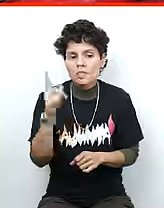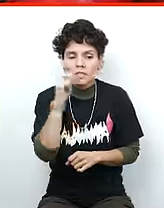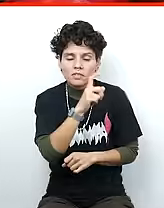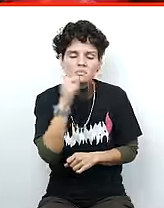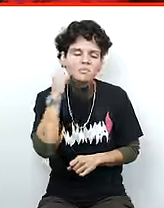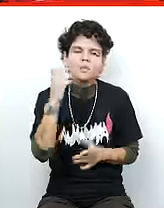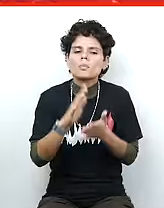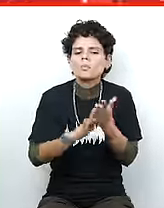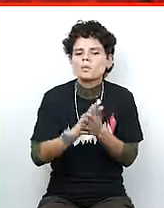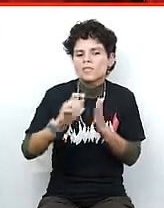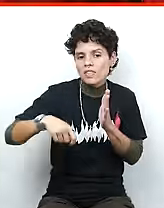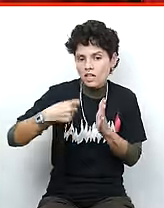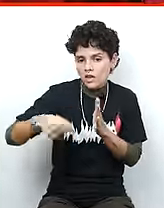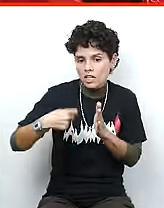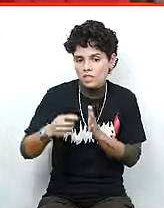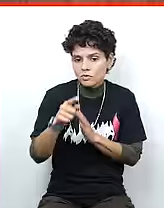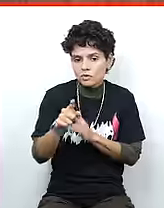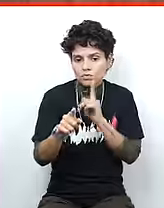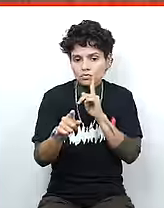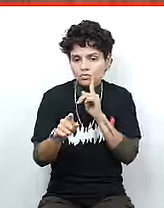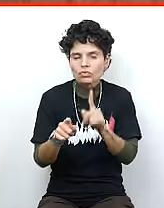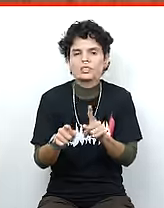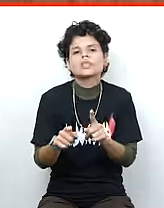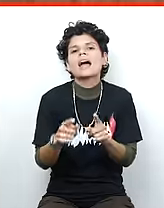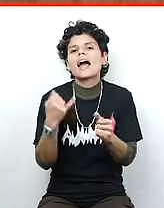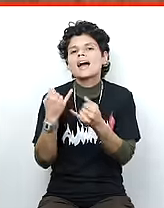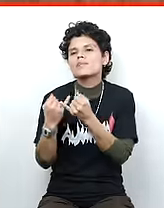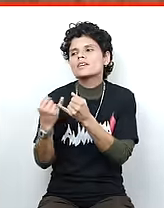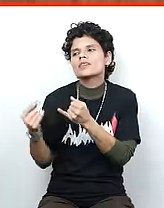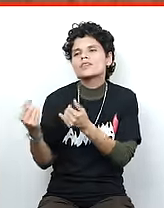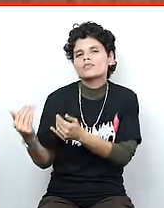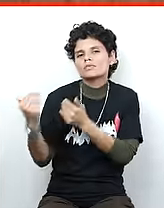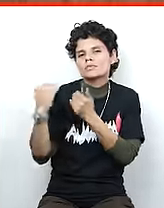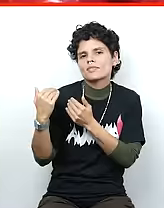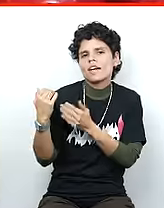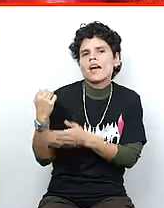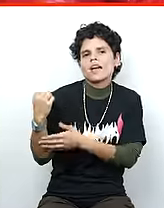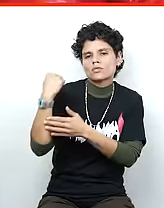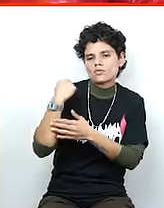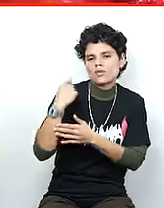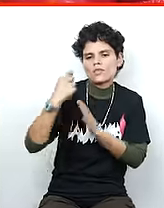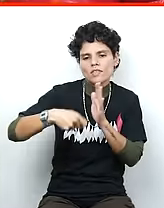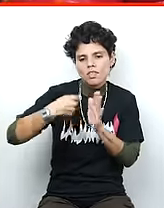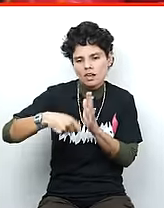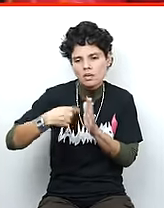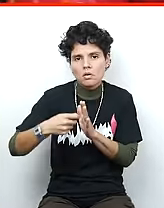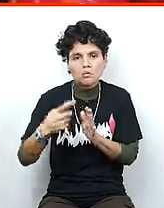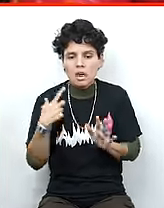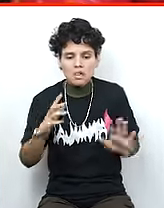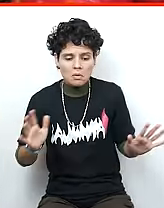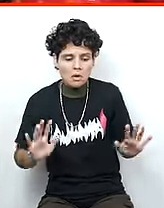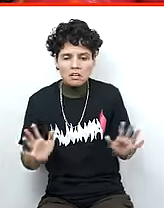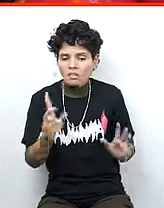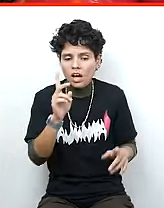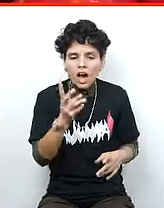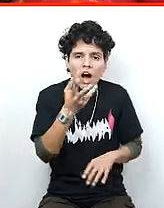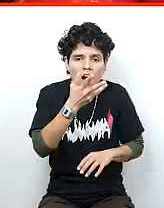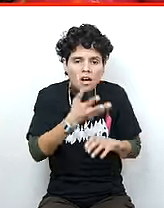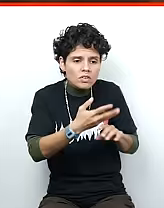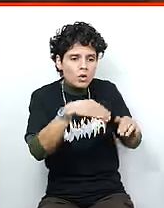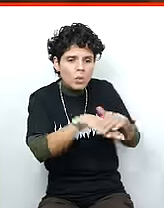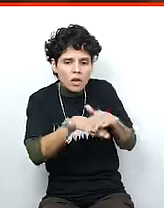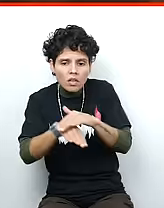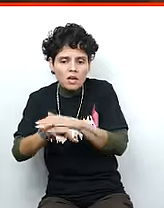Sí. Pero el videoclip, tú estás ahí, Me lo grabó un amigo, de hecho, creo, si no me acuerdo. Me lo grabó un amigo y con lo que tenía, no me en ese tiempo.